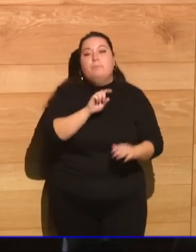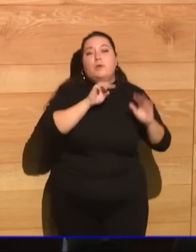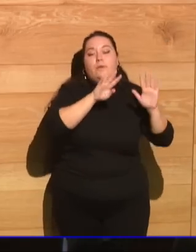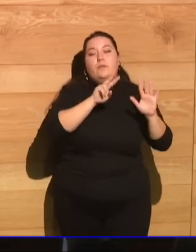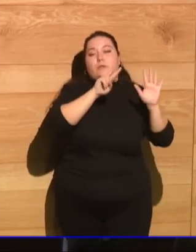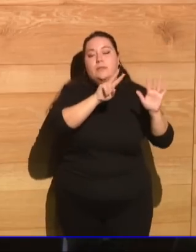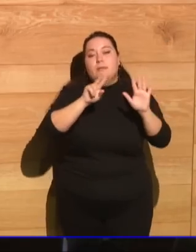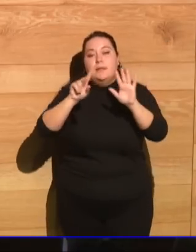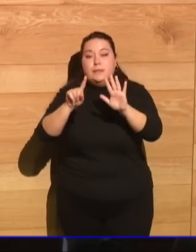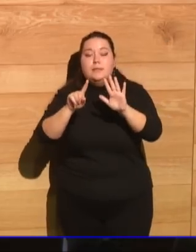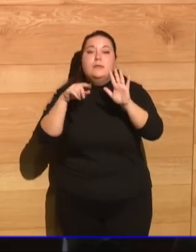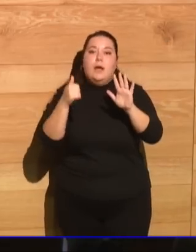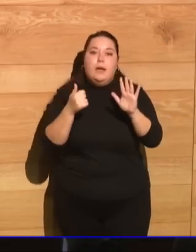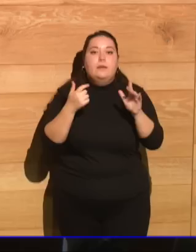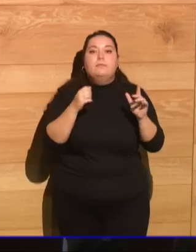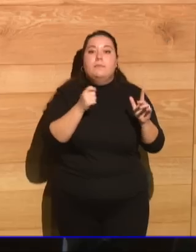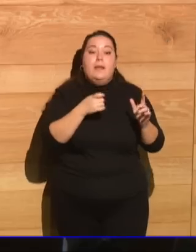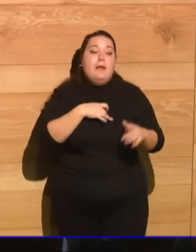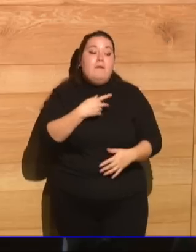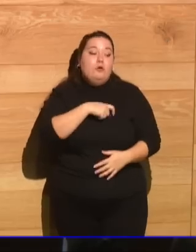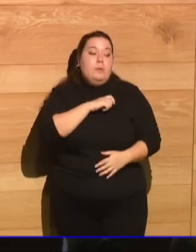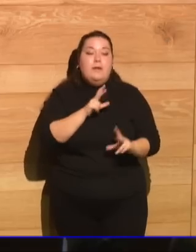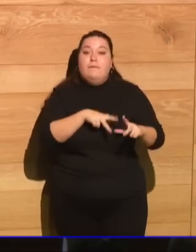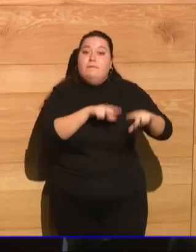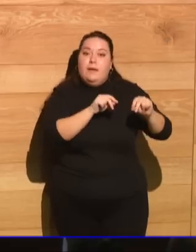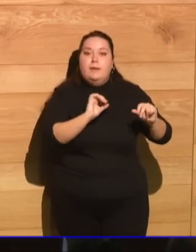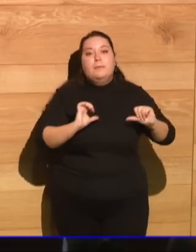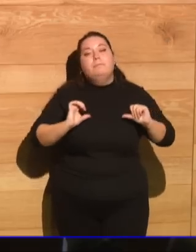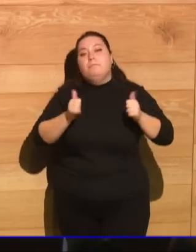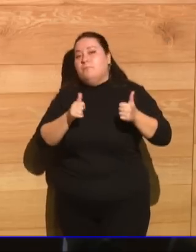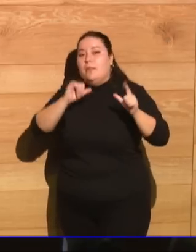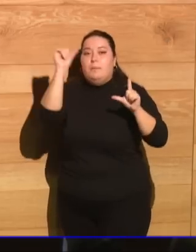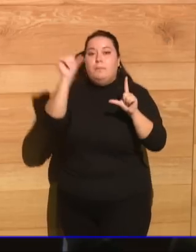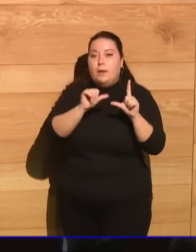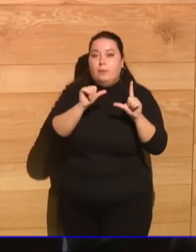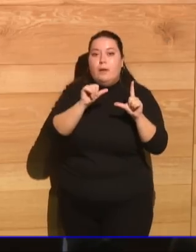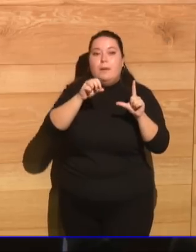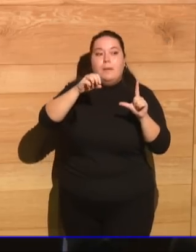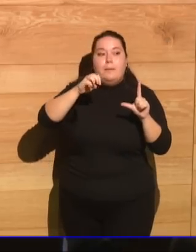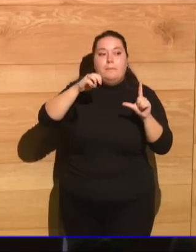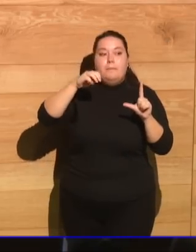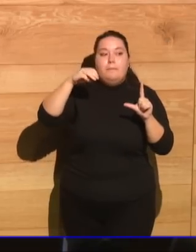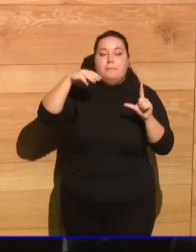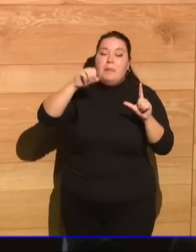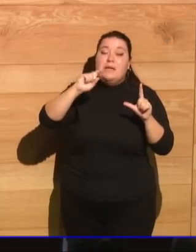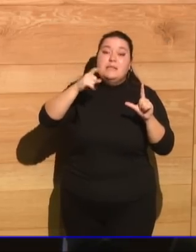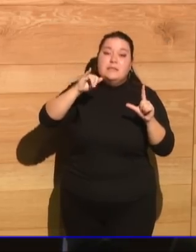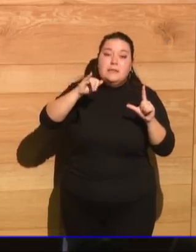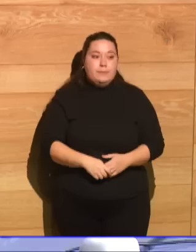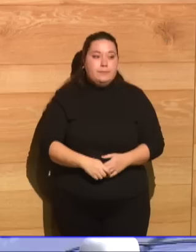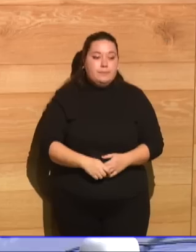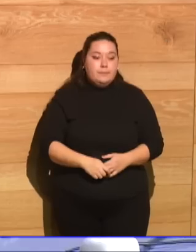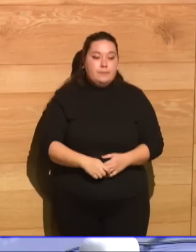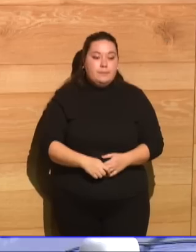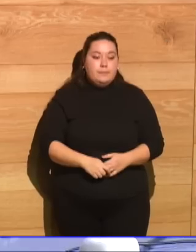1976, por fin, Alan Parker deja el blanco España y hace Bugsy Malone, nieto de Al Capone.